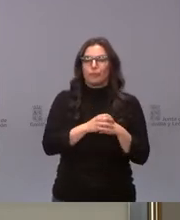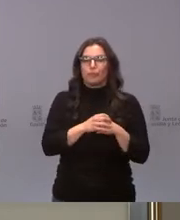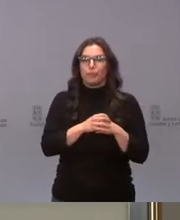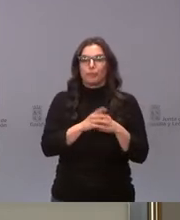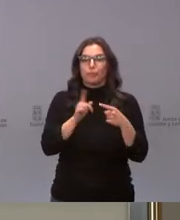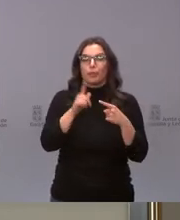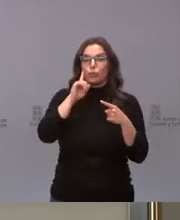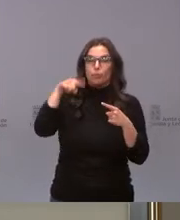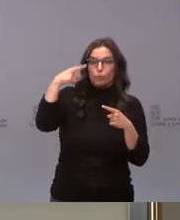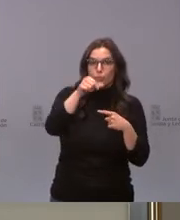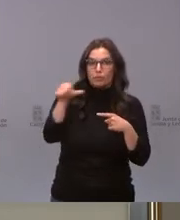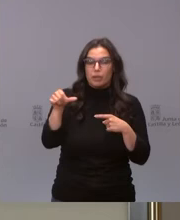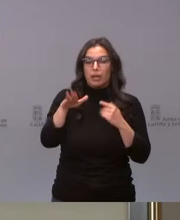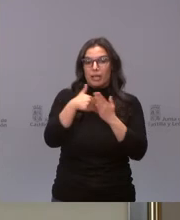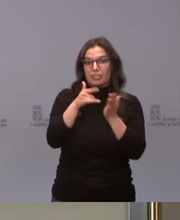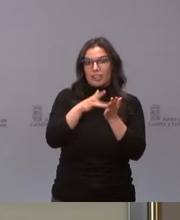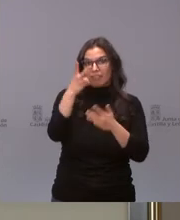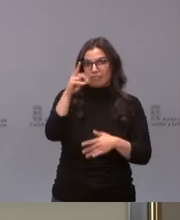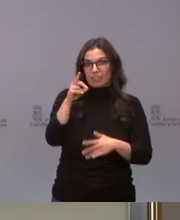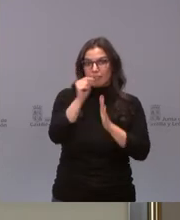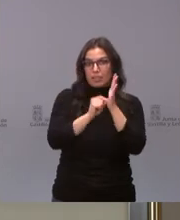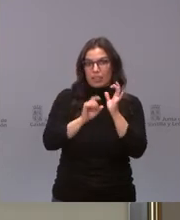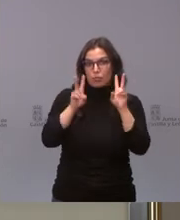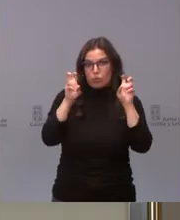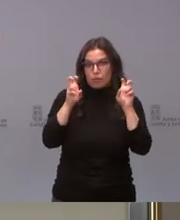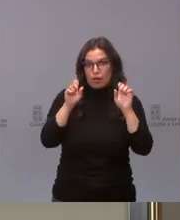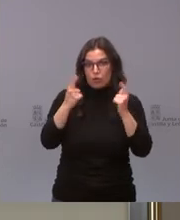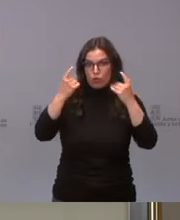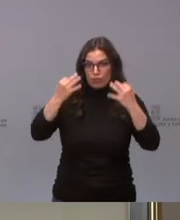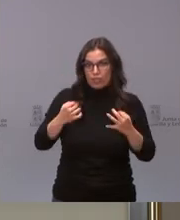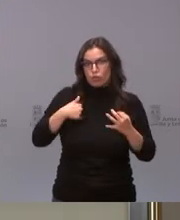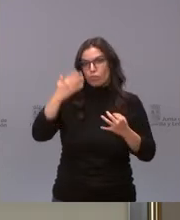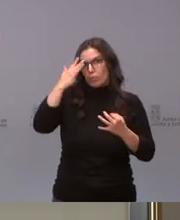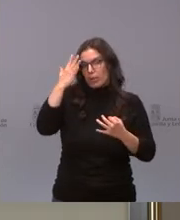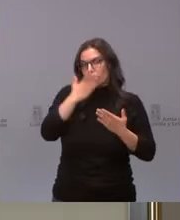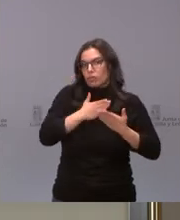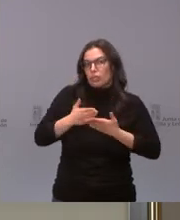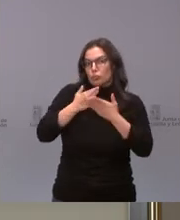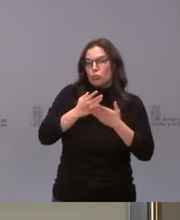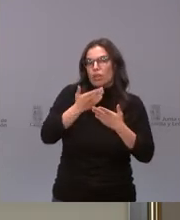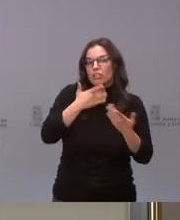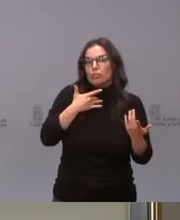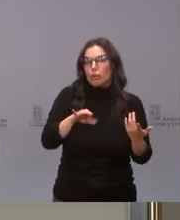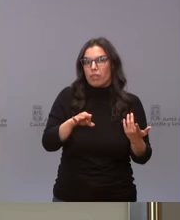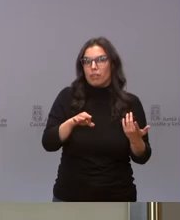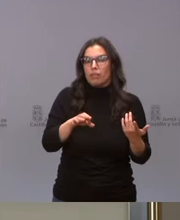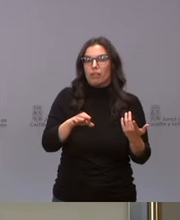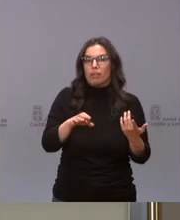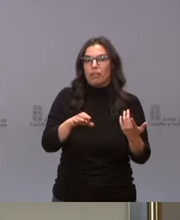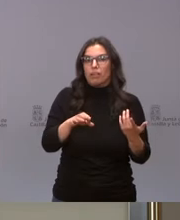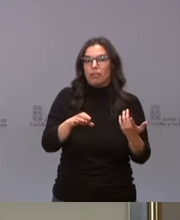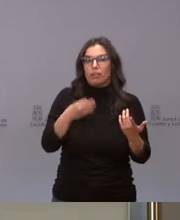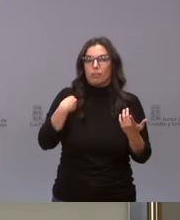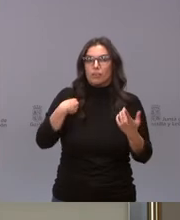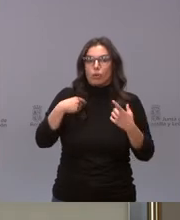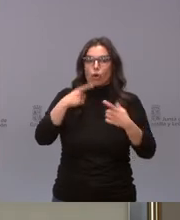próxima semana, hasta el día 20 que determinen las nuevas medidas, se va a estudiar, entiendo que sí, la posibilidad de que se levante la obligación de la